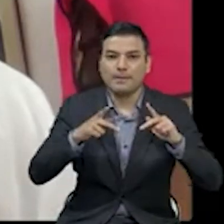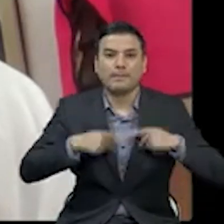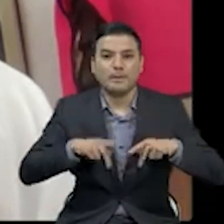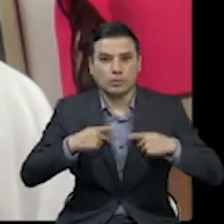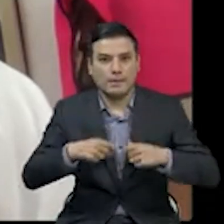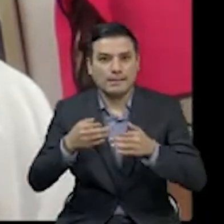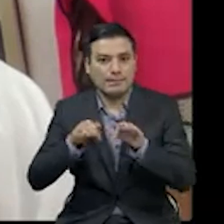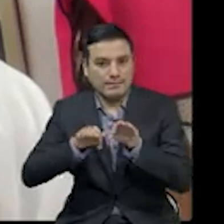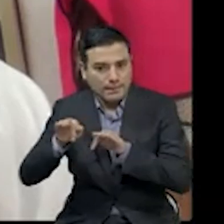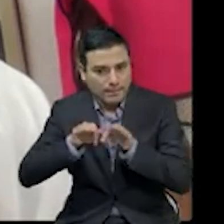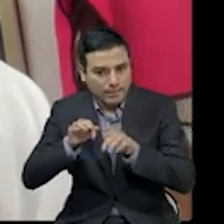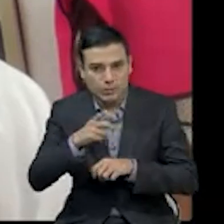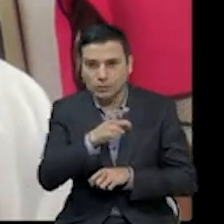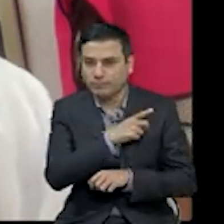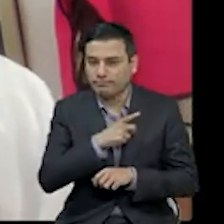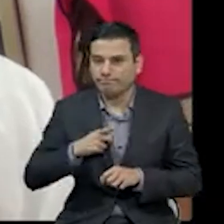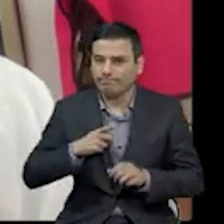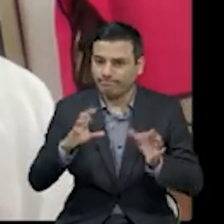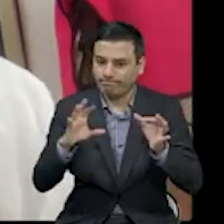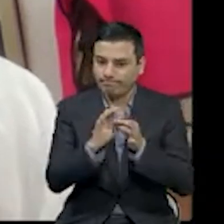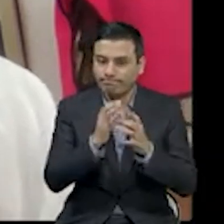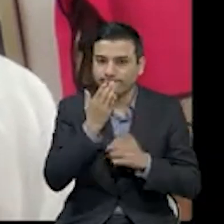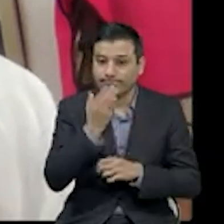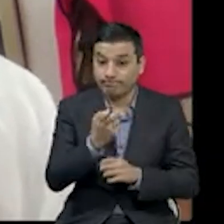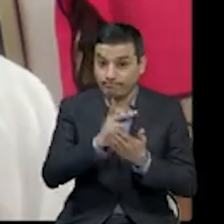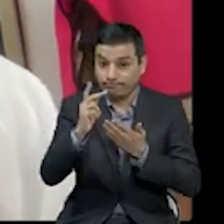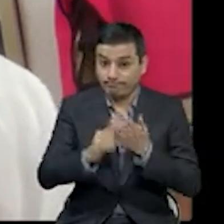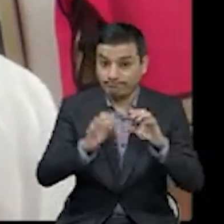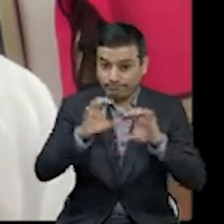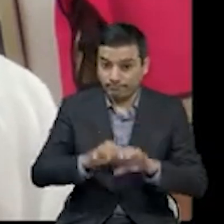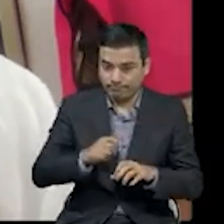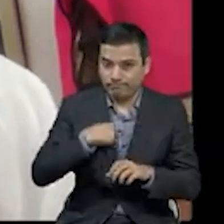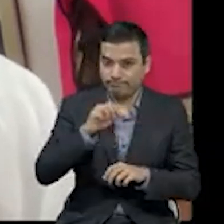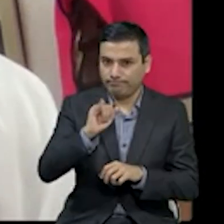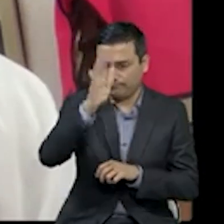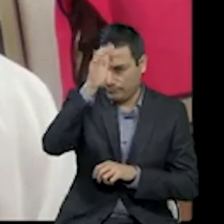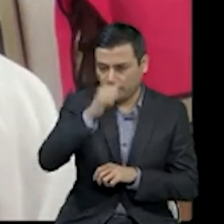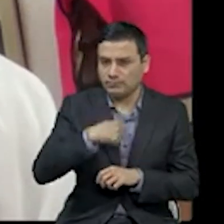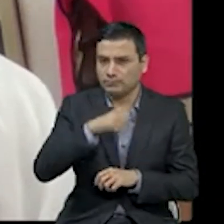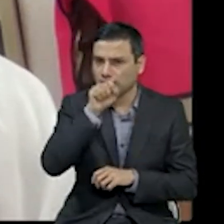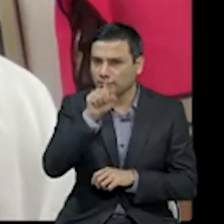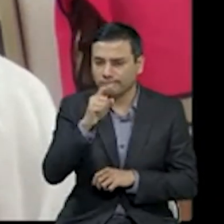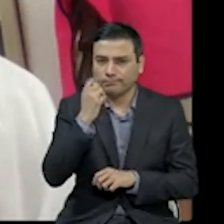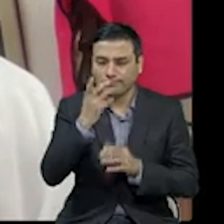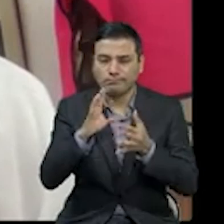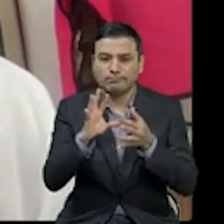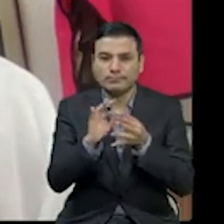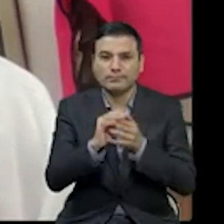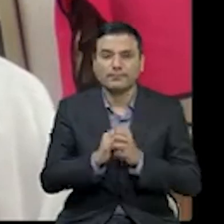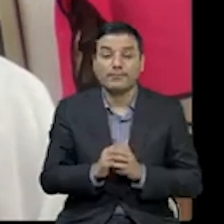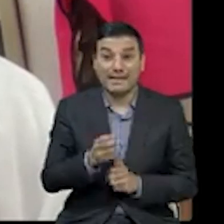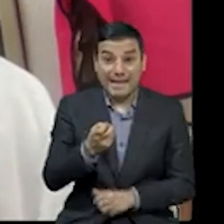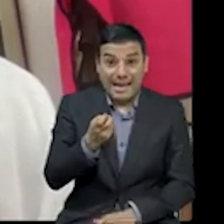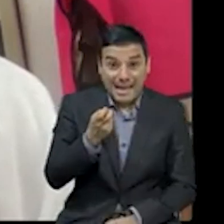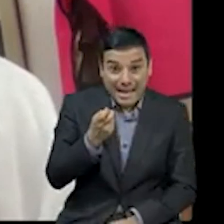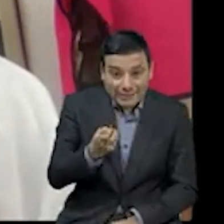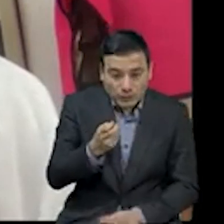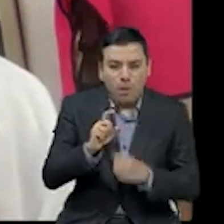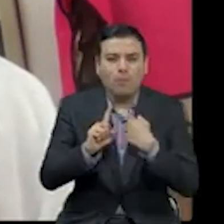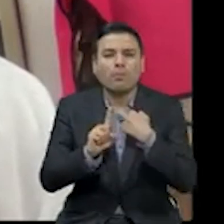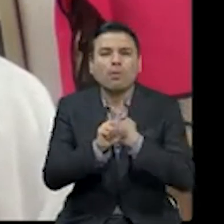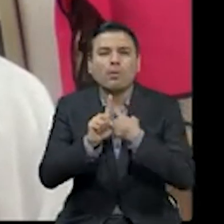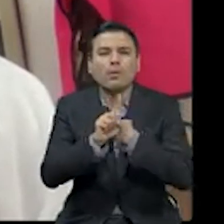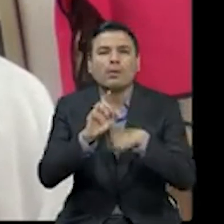ese trabajo. Acompañamos el sentido del proyecto, pero no podemos dejar de señalar que estas son parte de las